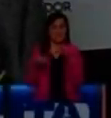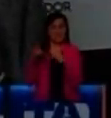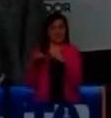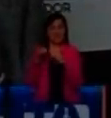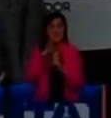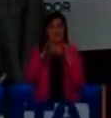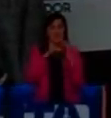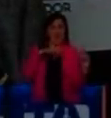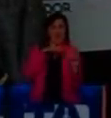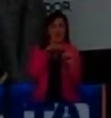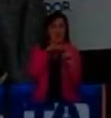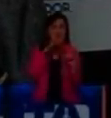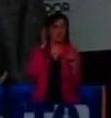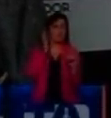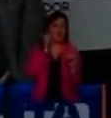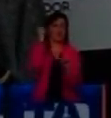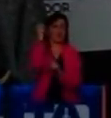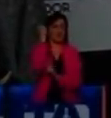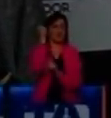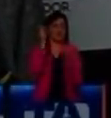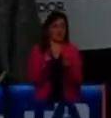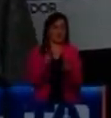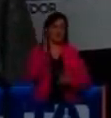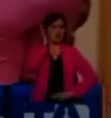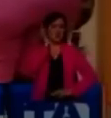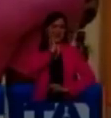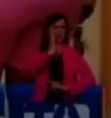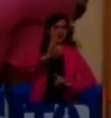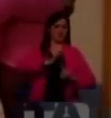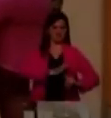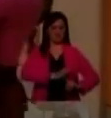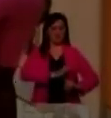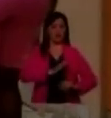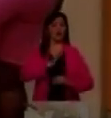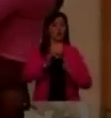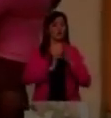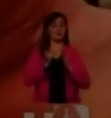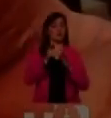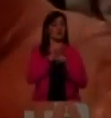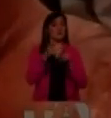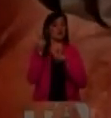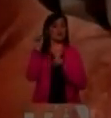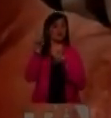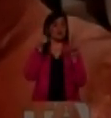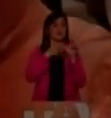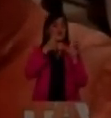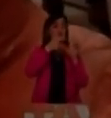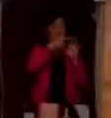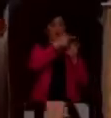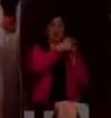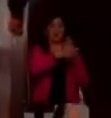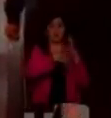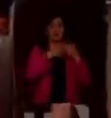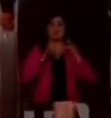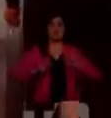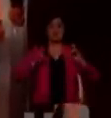contra mujeres es una grave violación a los derechos de las mujeres. Según el fiscal de la Nación, los casos que les hemos presentado ya están sometidos